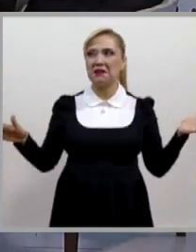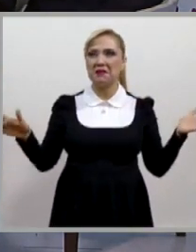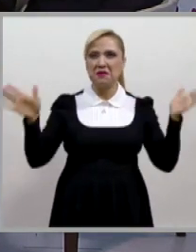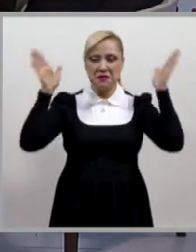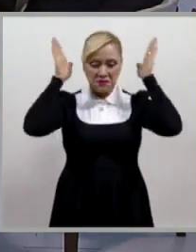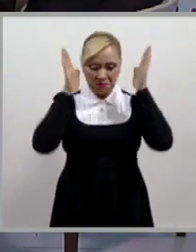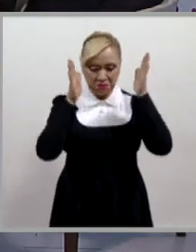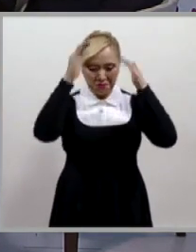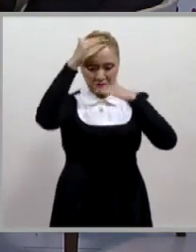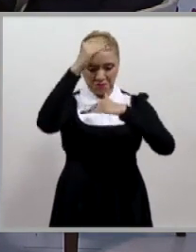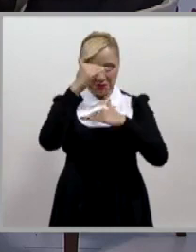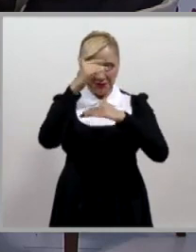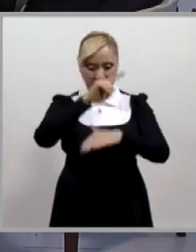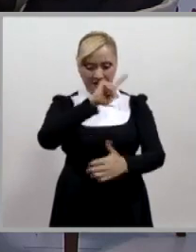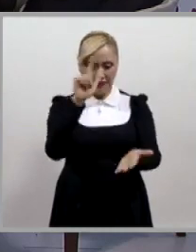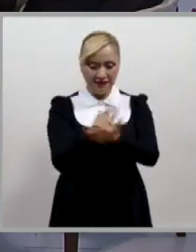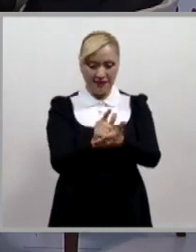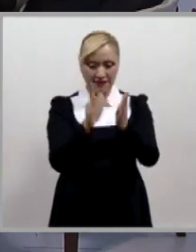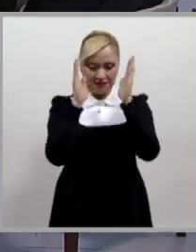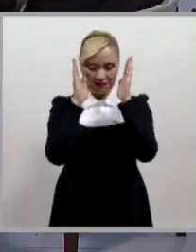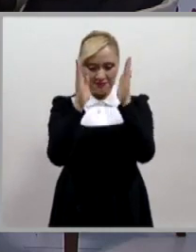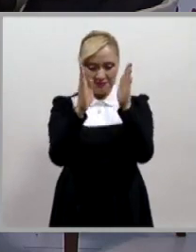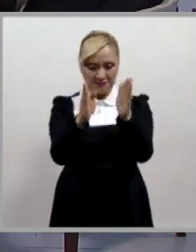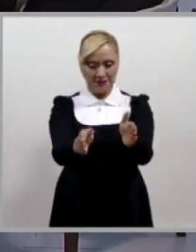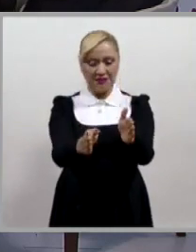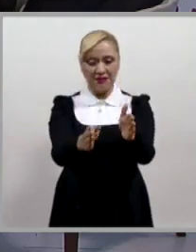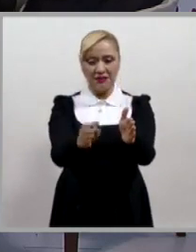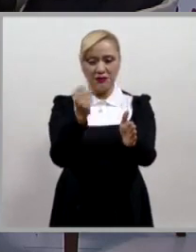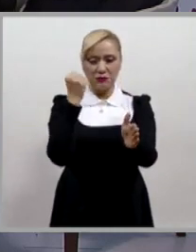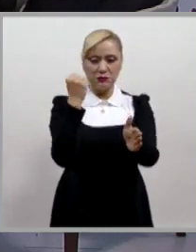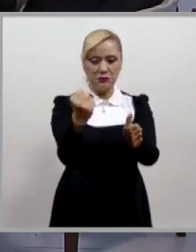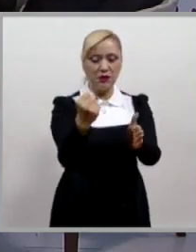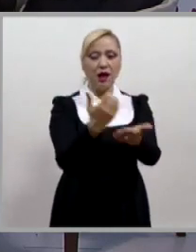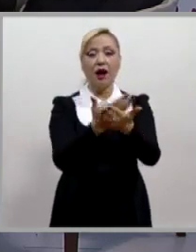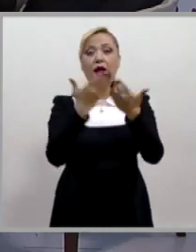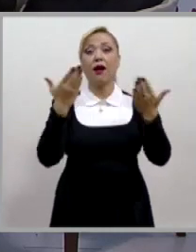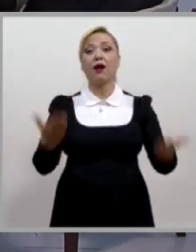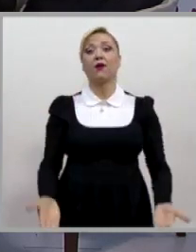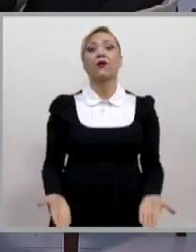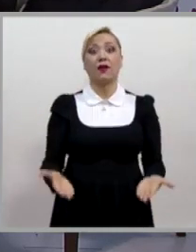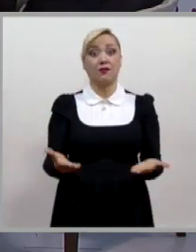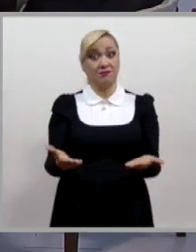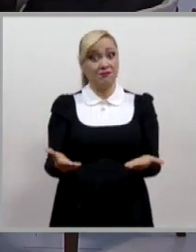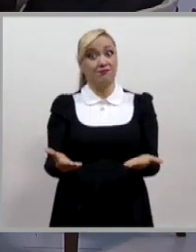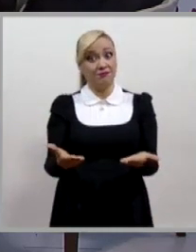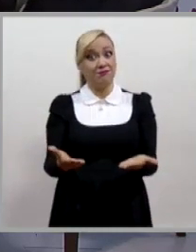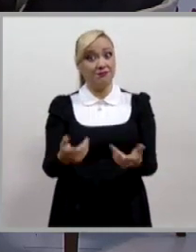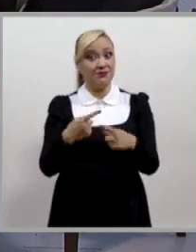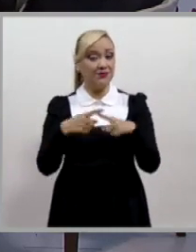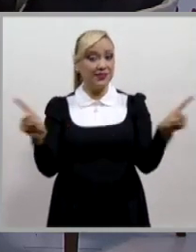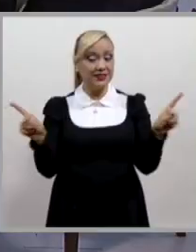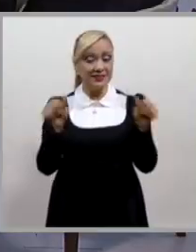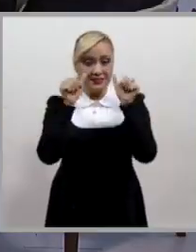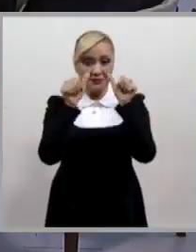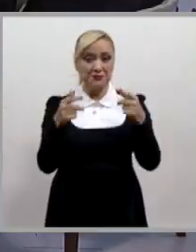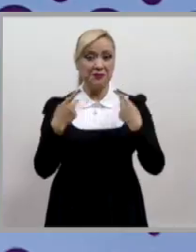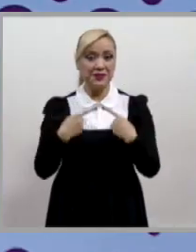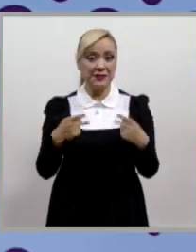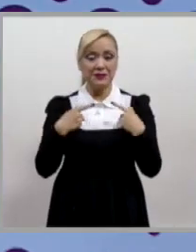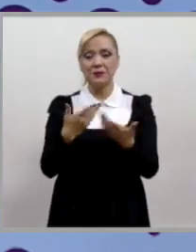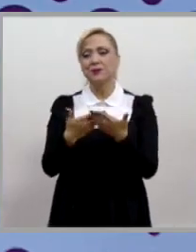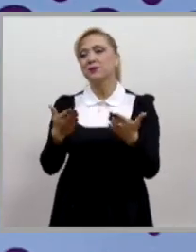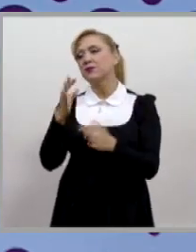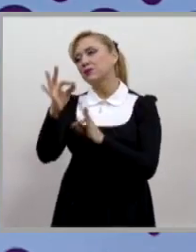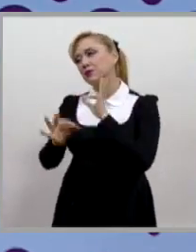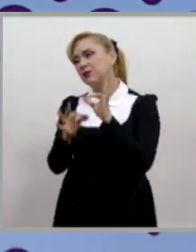agenda judicial iba por otro camino, pero afortunadamente hoy tenemos material para seguir reflexionando. Pues es momento de irnos a